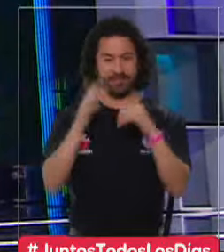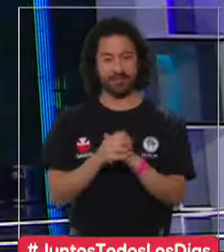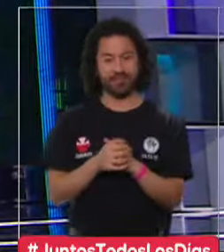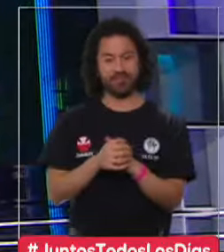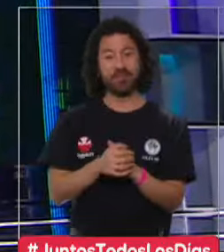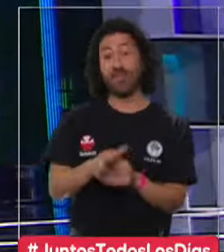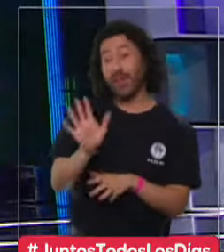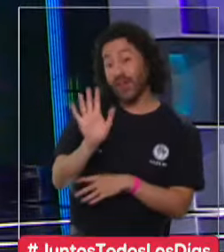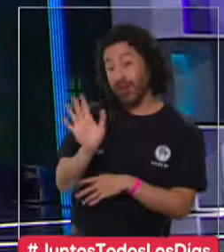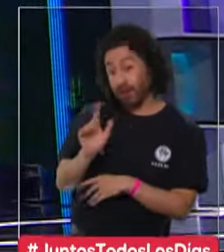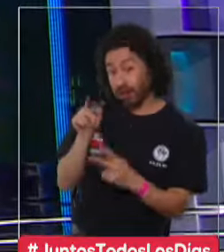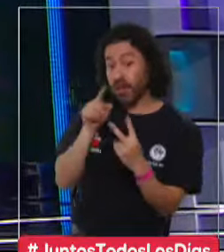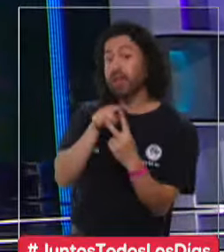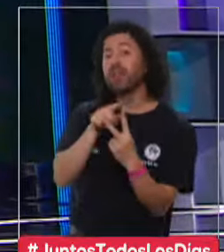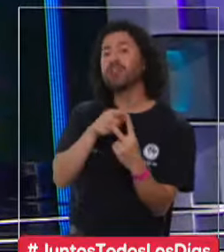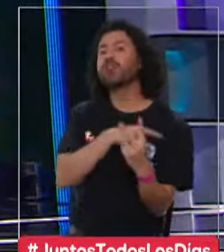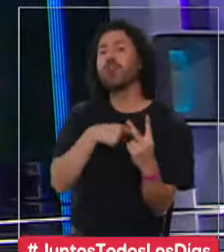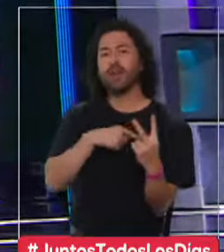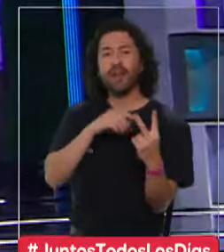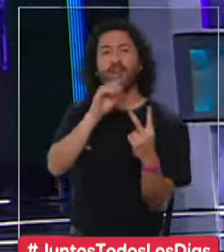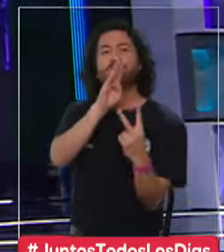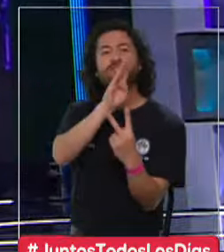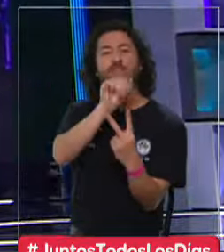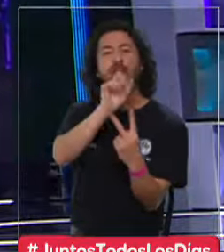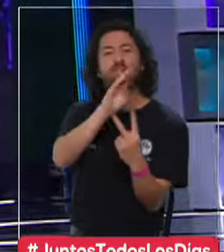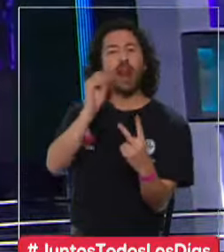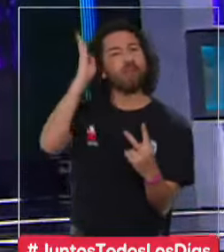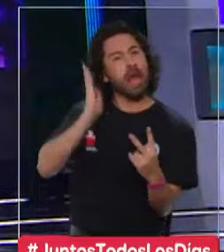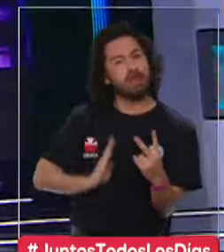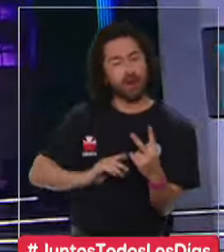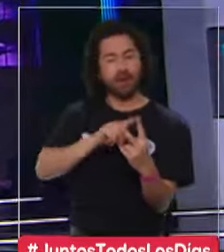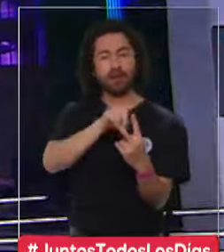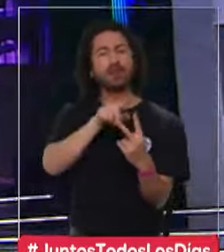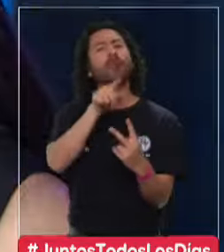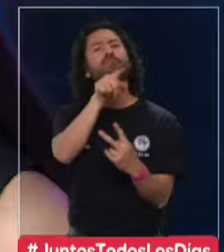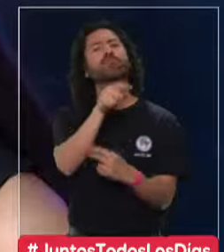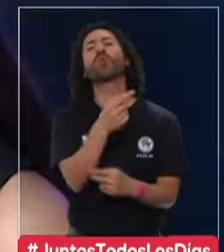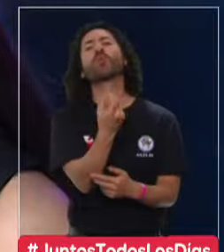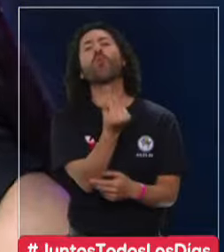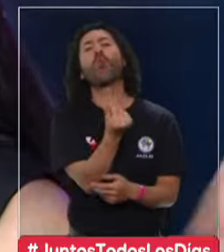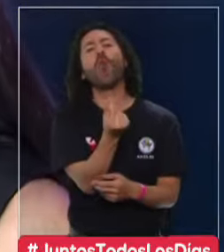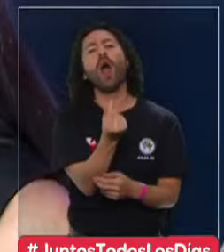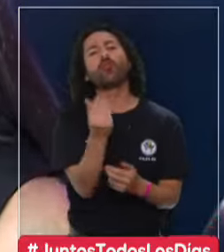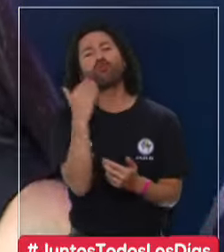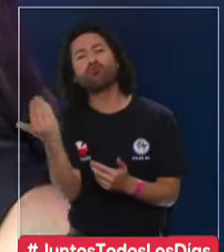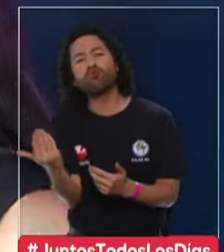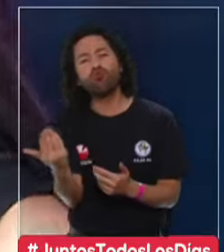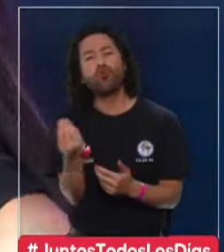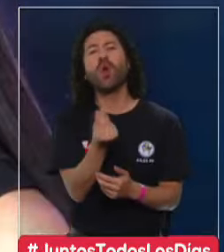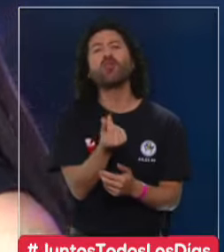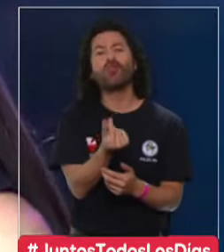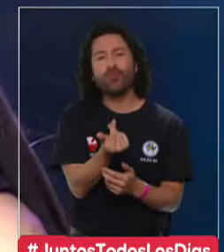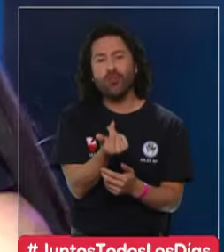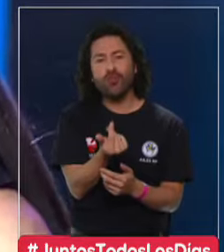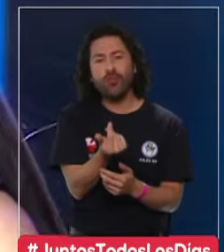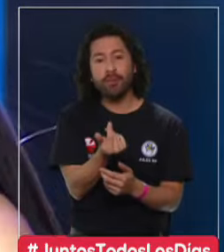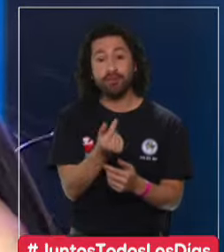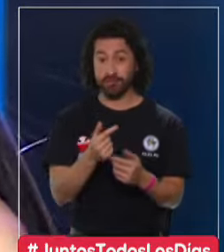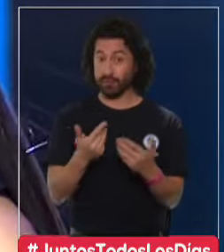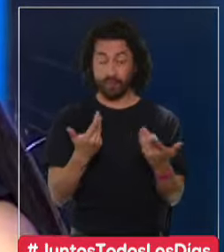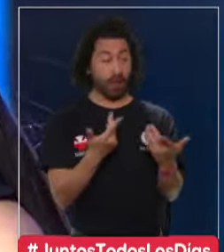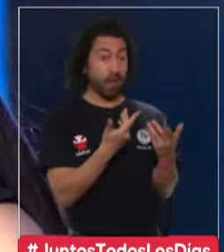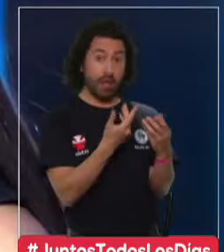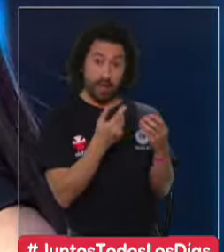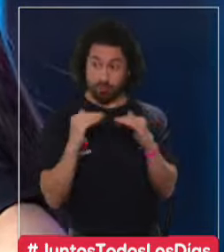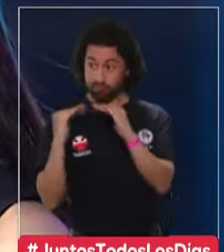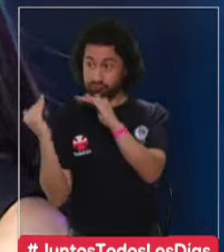¿Qué tal? ¿Tú eres Isidora o Bárbara? Bárbara. Bárbaro. Sí. Cuéntame, ¿cuánto va a ser la primera donación? Ah, bien. La donación